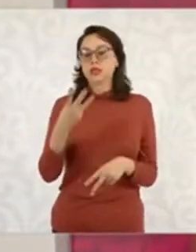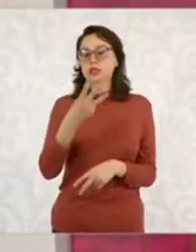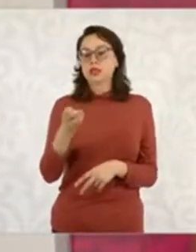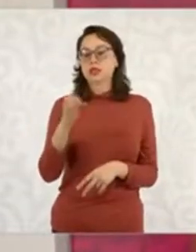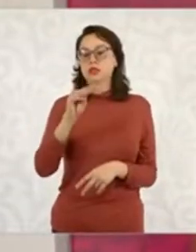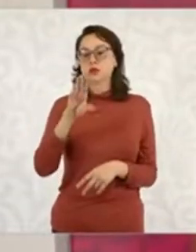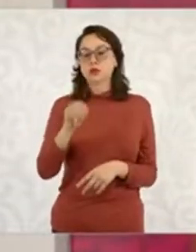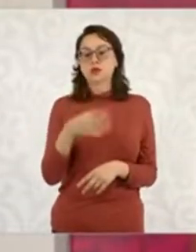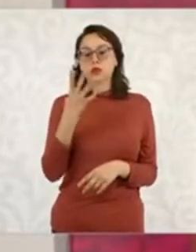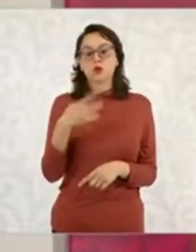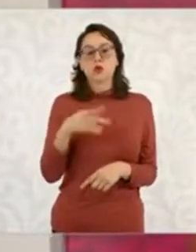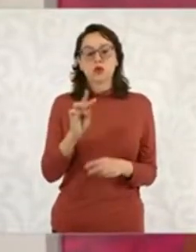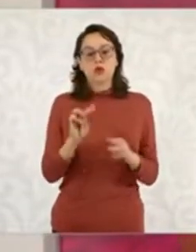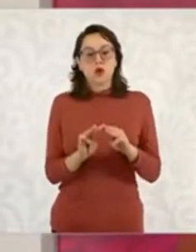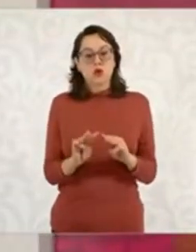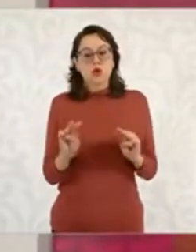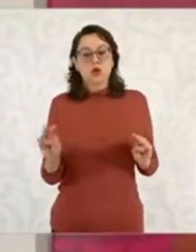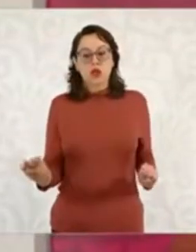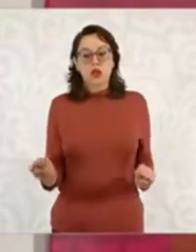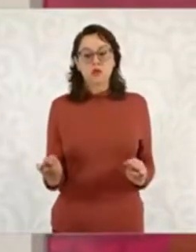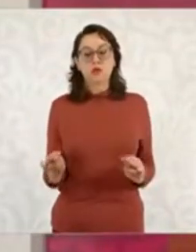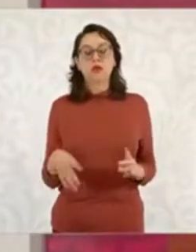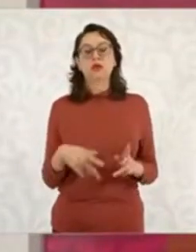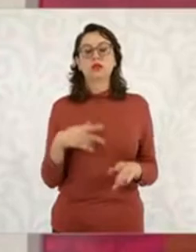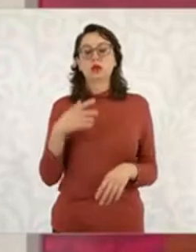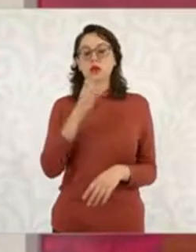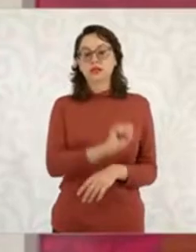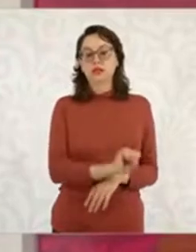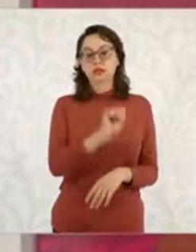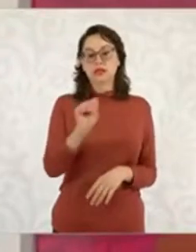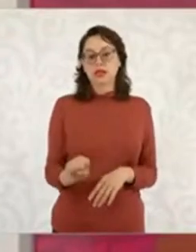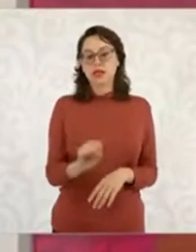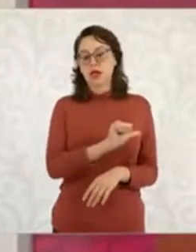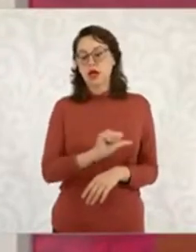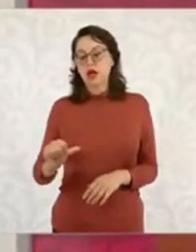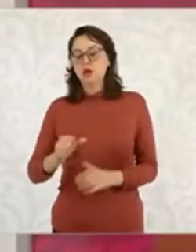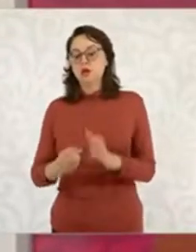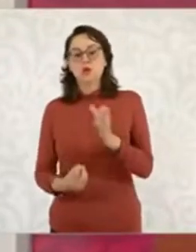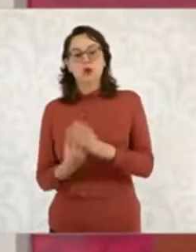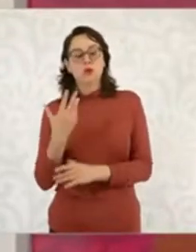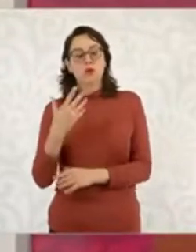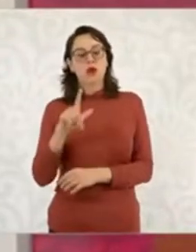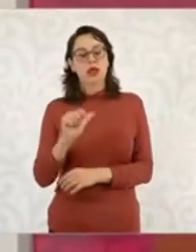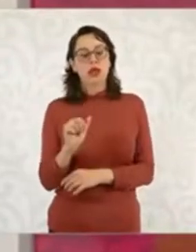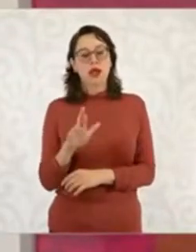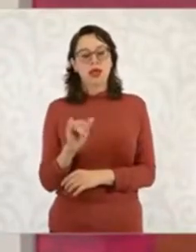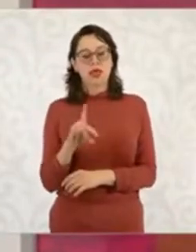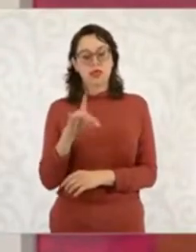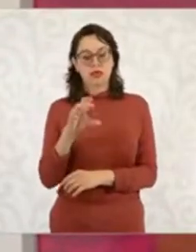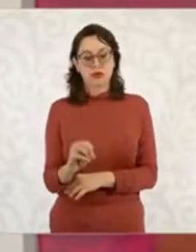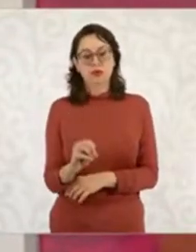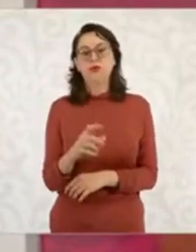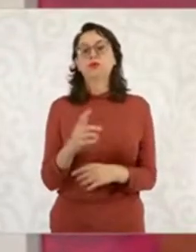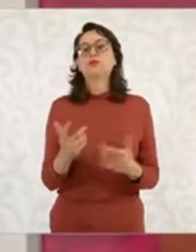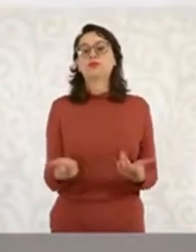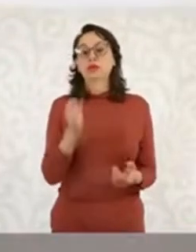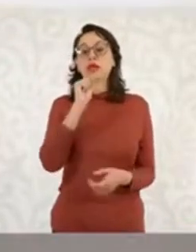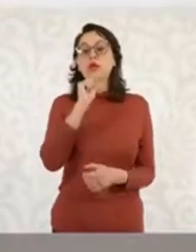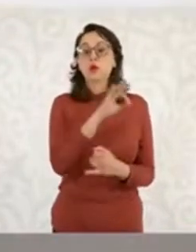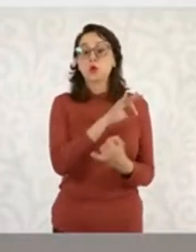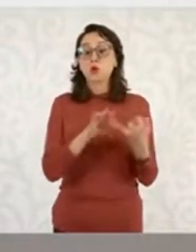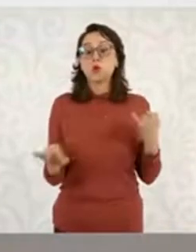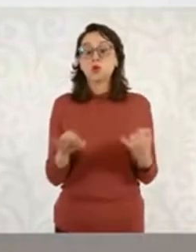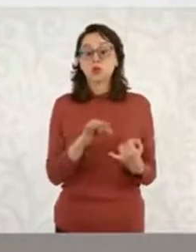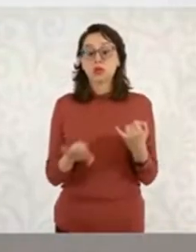394 kilómetros en las licitaciones del tren Saltillo a Nuevo Laredo. Y por último también la